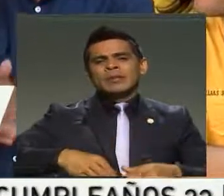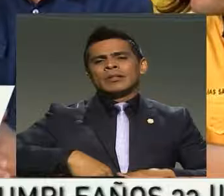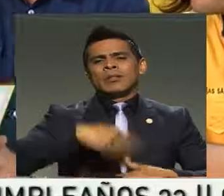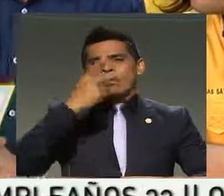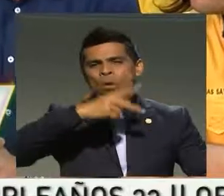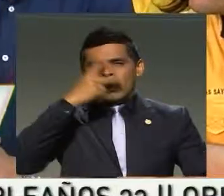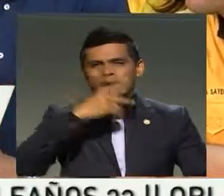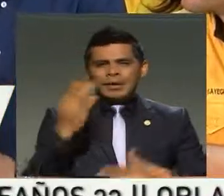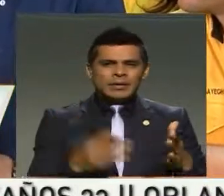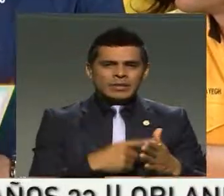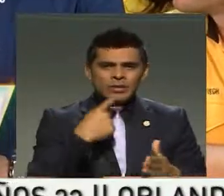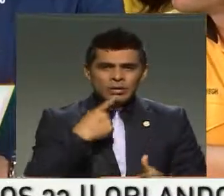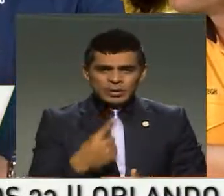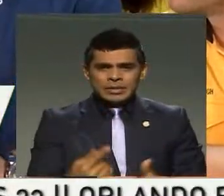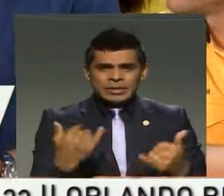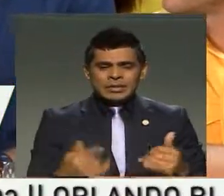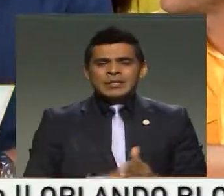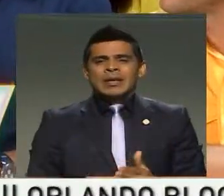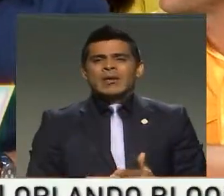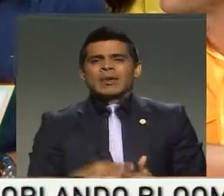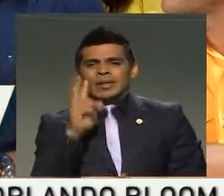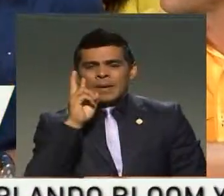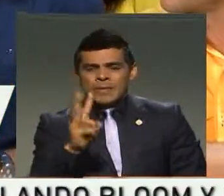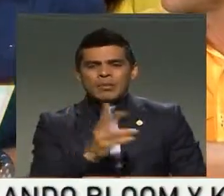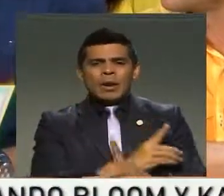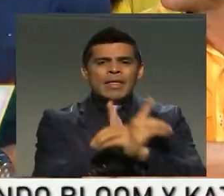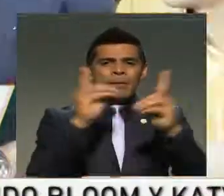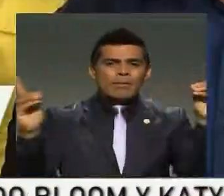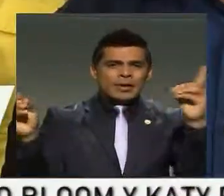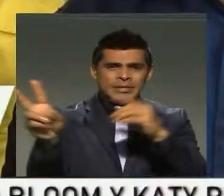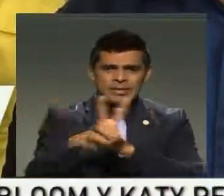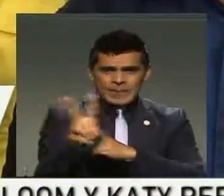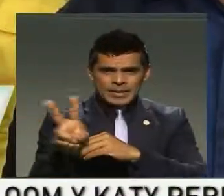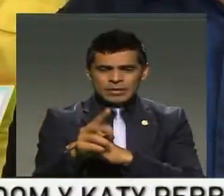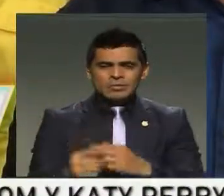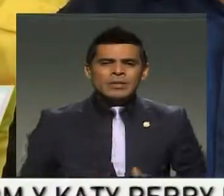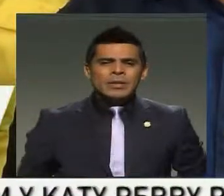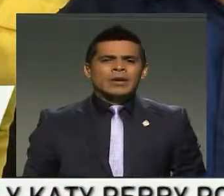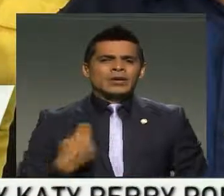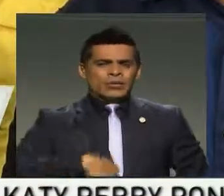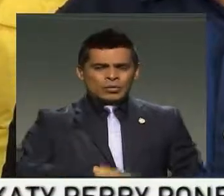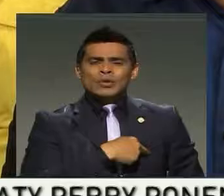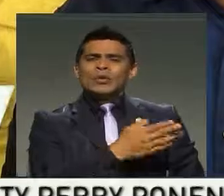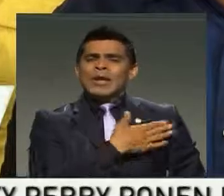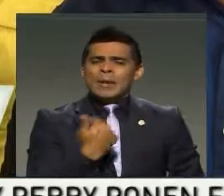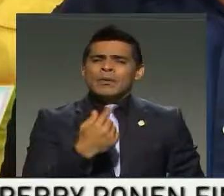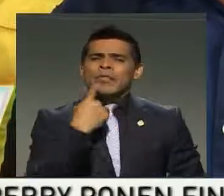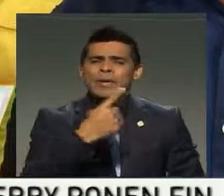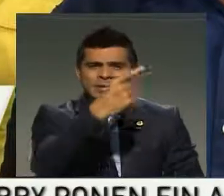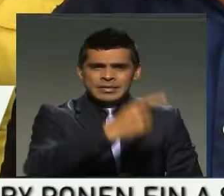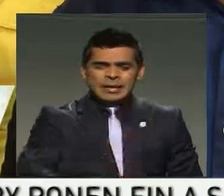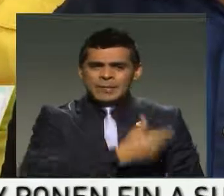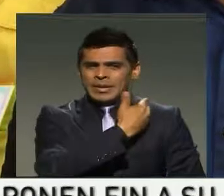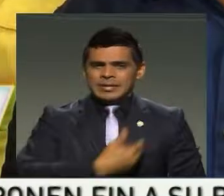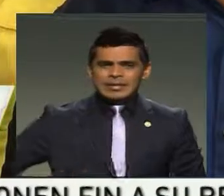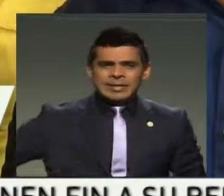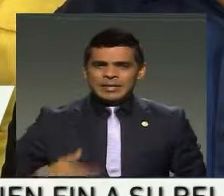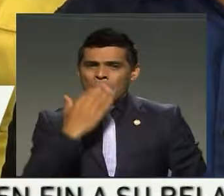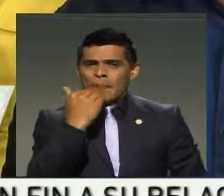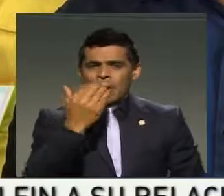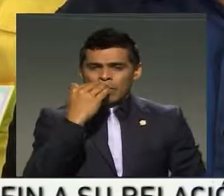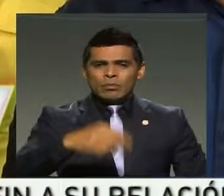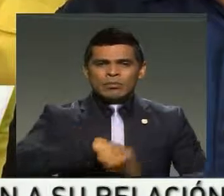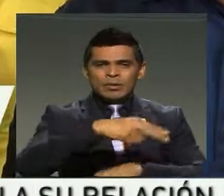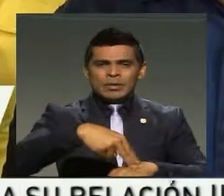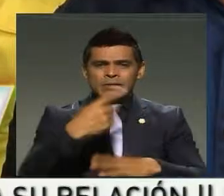Guanipa reiteró que está en juego la democracia en Venezuela. Le queremos decir a Nicolás Maduro y al gobierno nacional